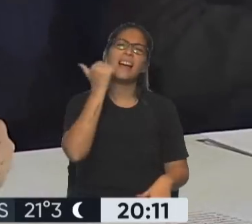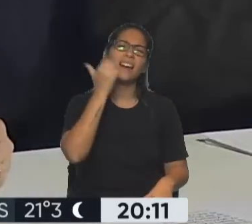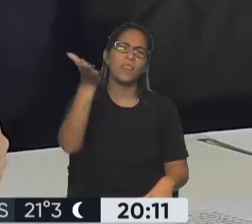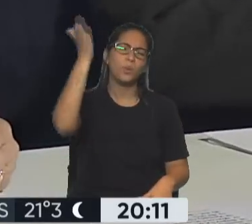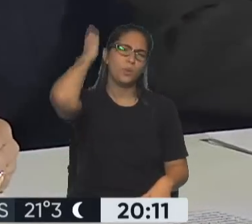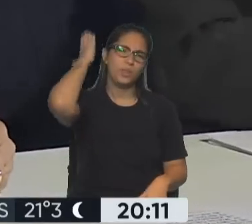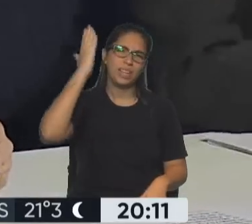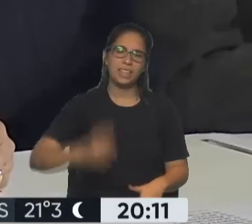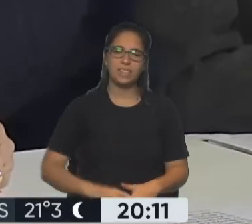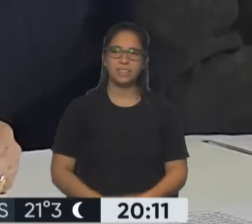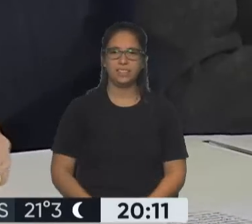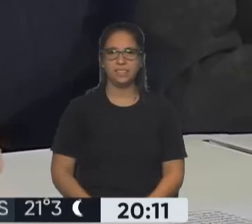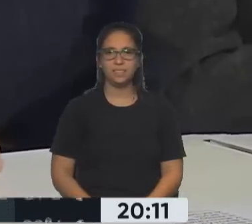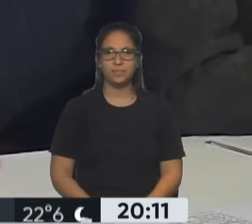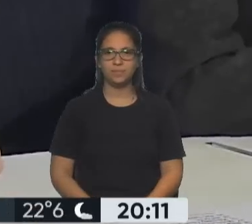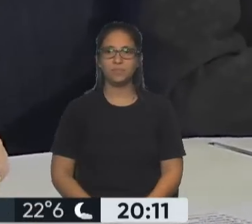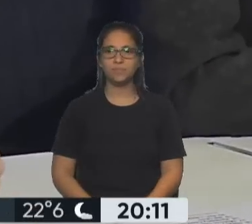Caraduras.